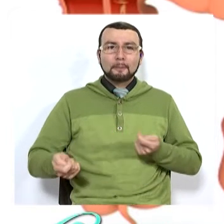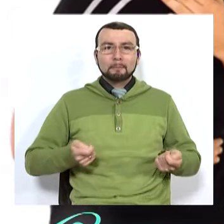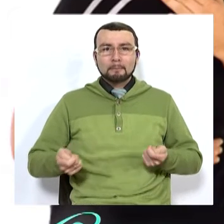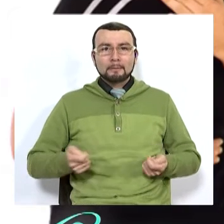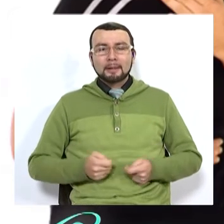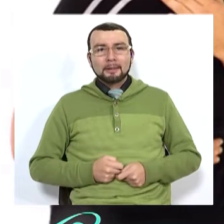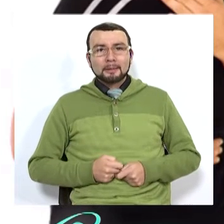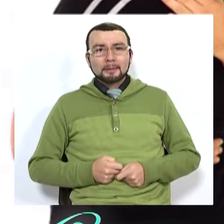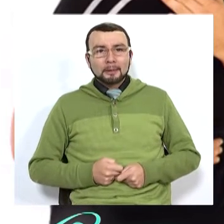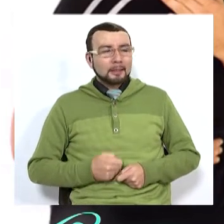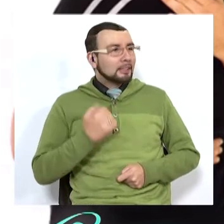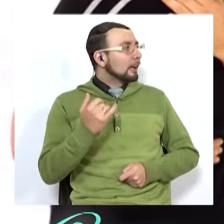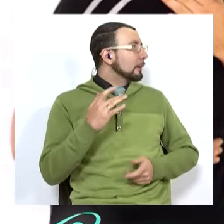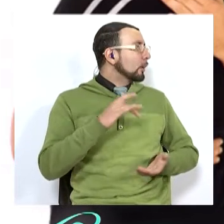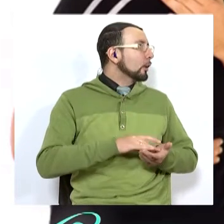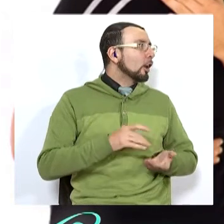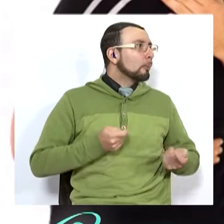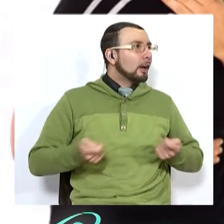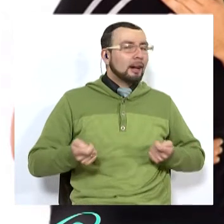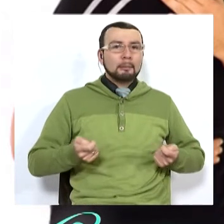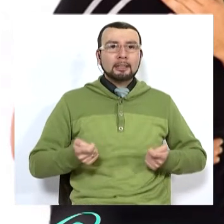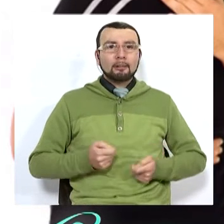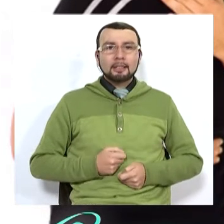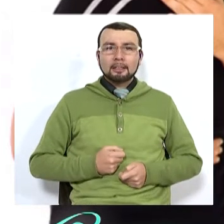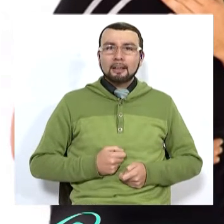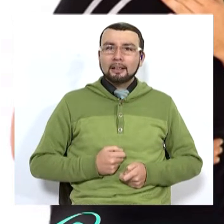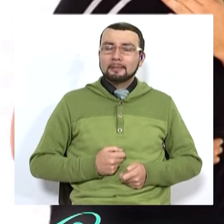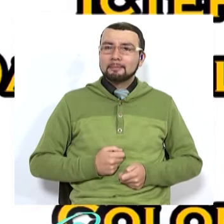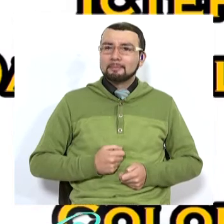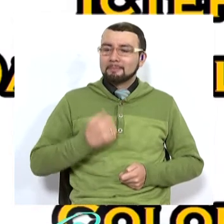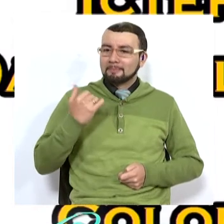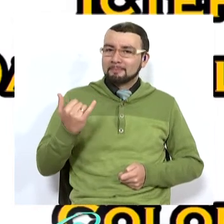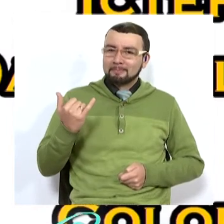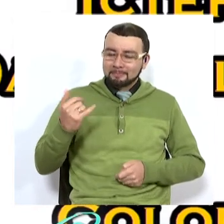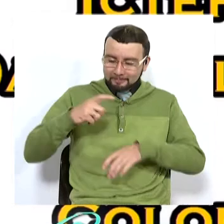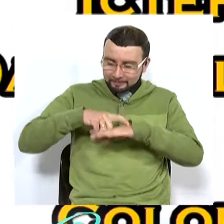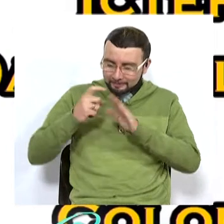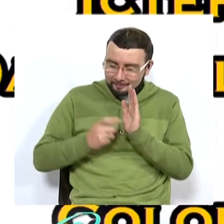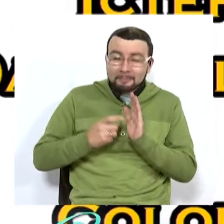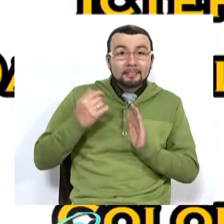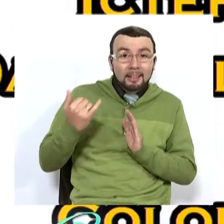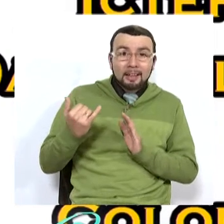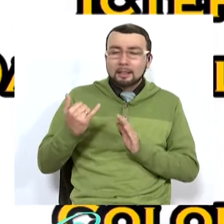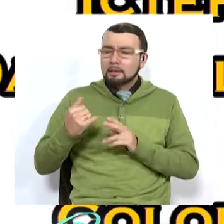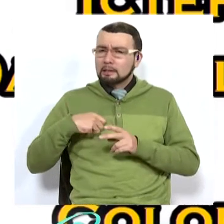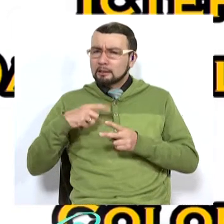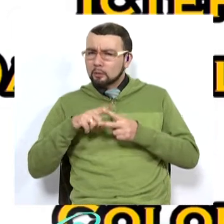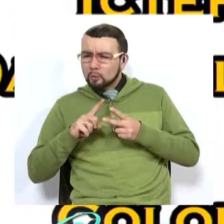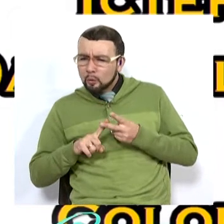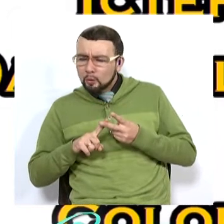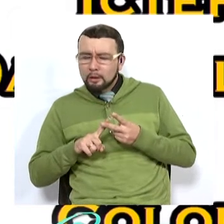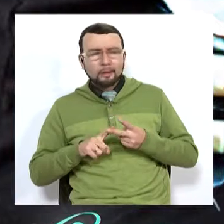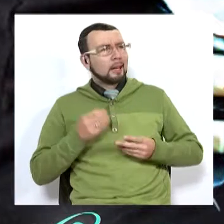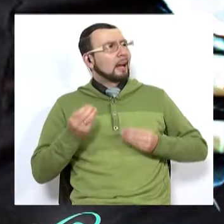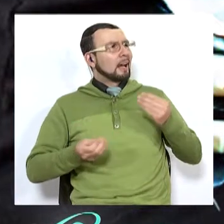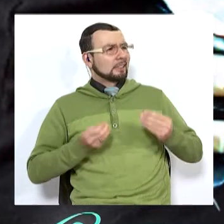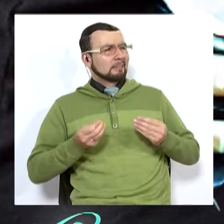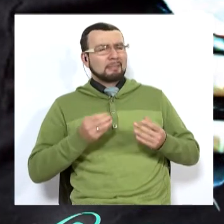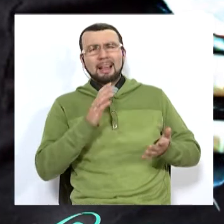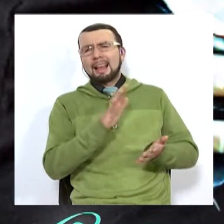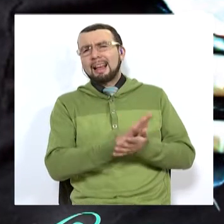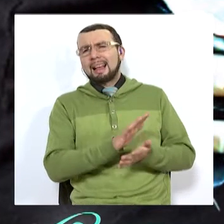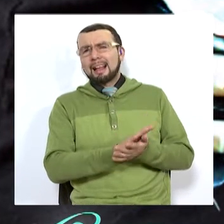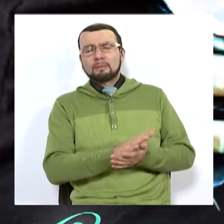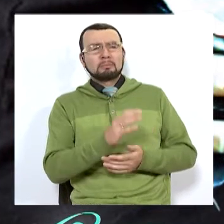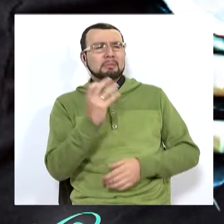en la televisión es la realidad. Todos tenemos materia fecal en nuestro intestino. Hay dos opciones: o la dejamos ahí guardada 3,